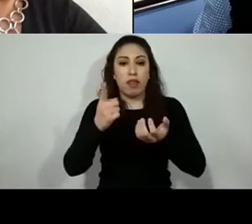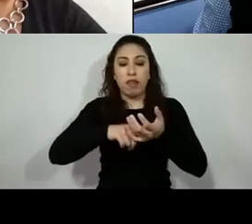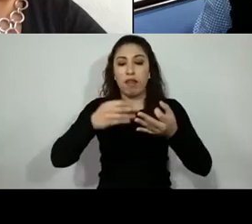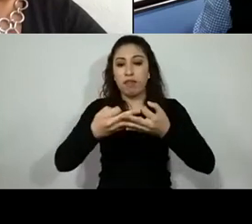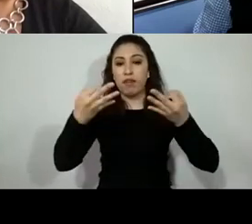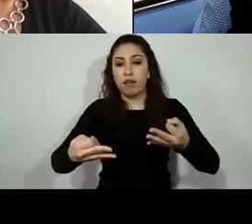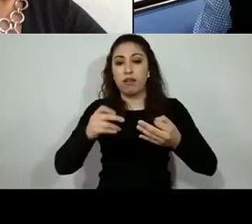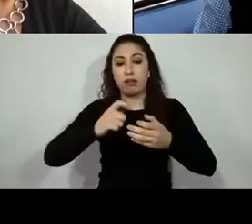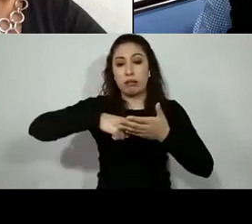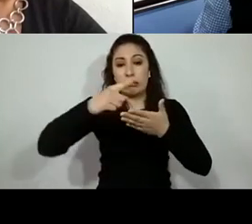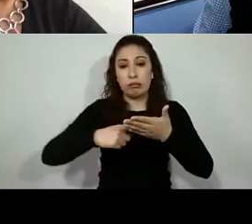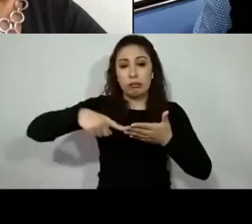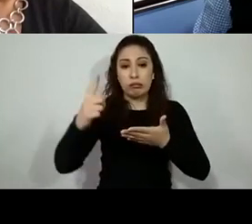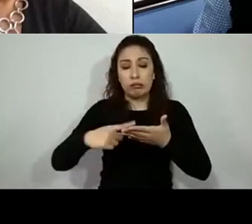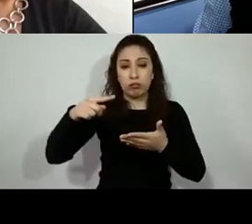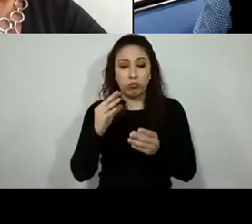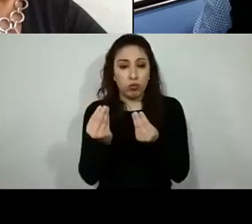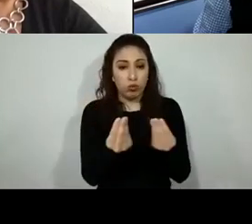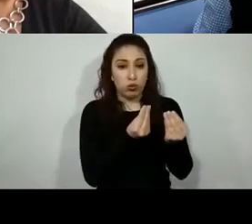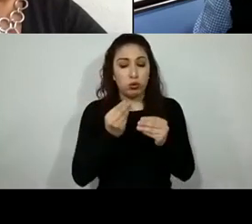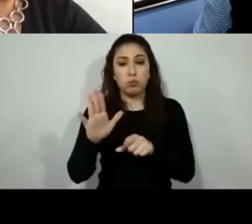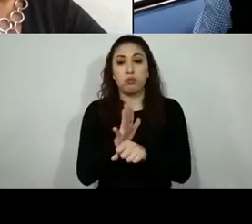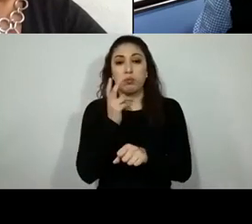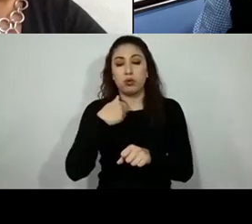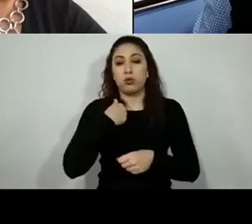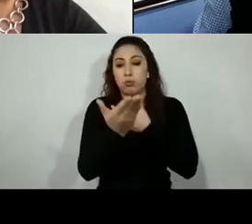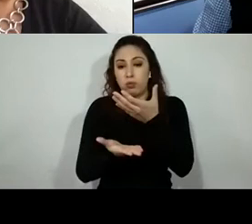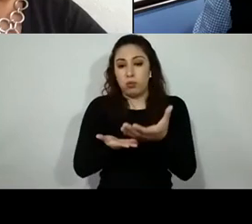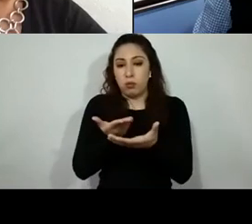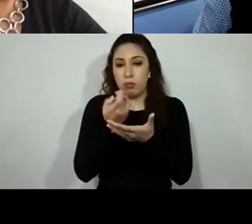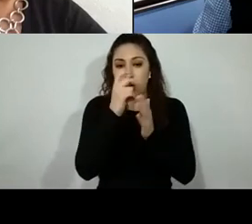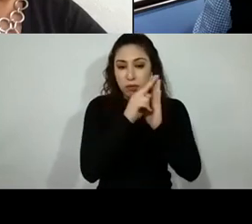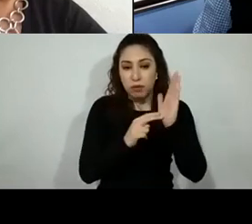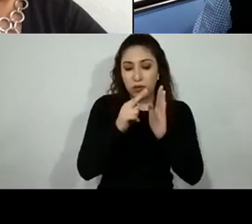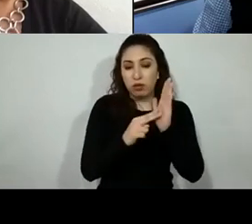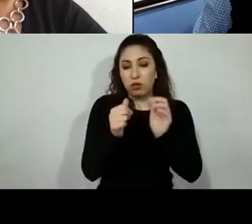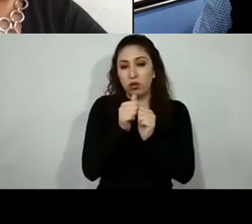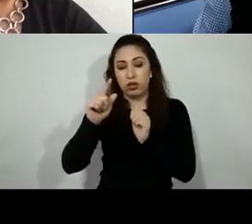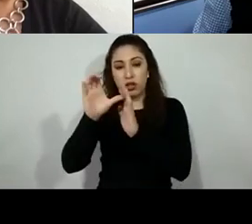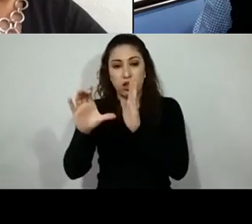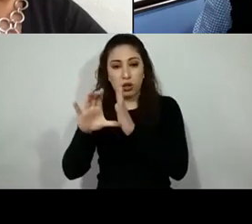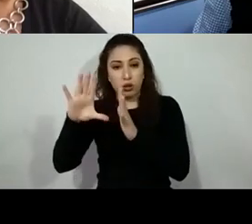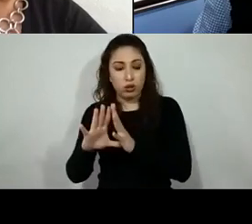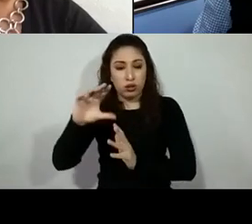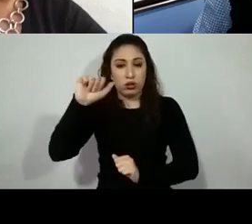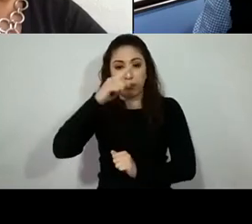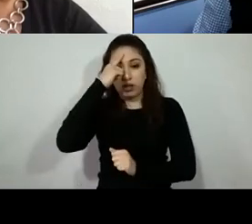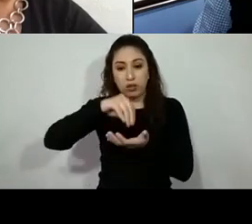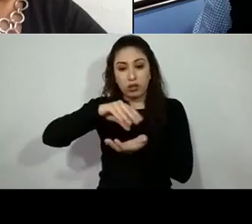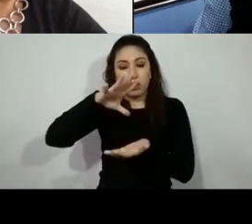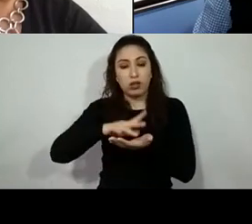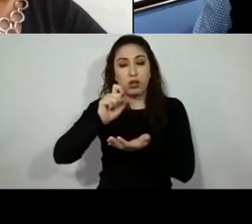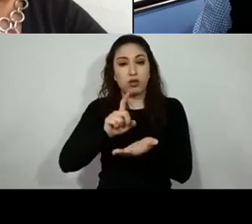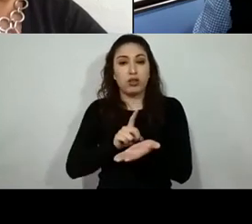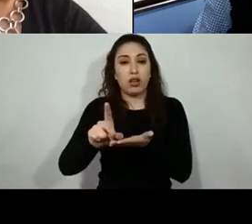estos hechos, he presentado una iniciativa de reforma a la Constitución para que sea un derecho de los